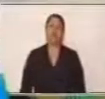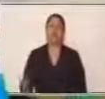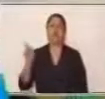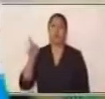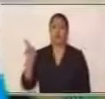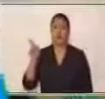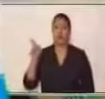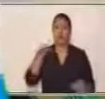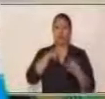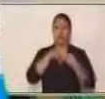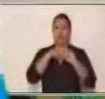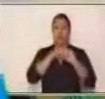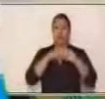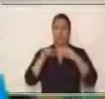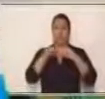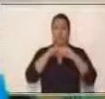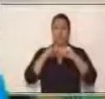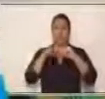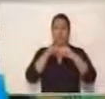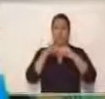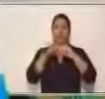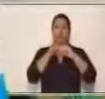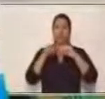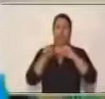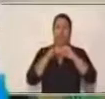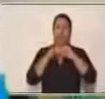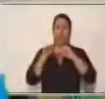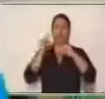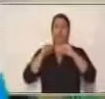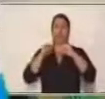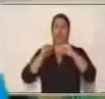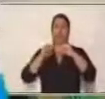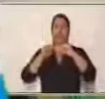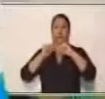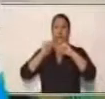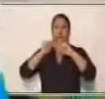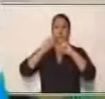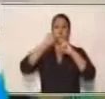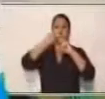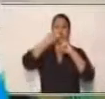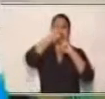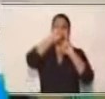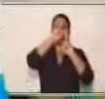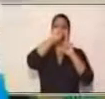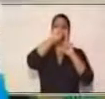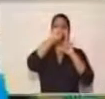voy a moverla para abrirla. Vamos a mover